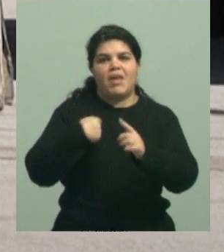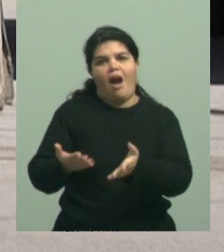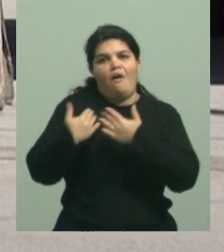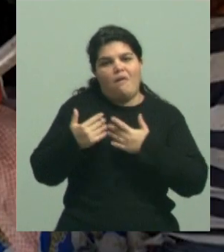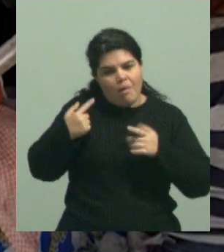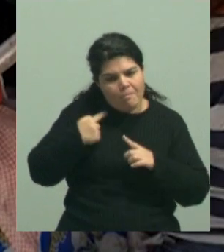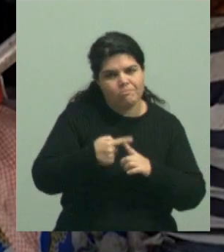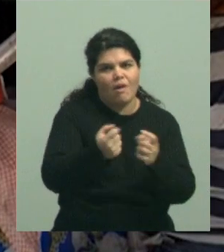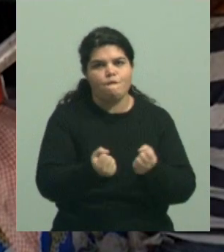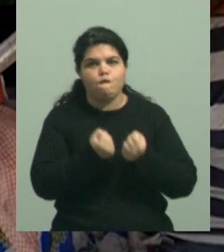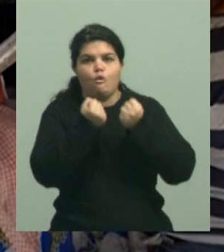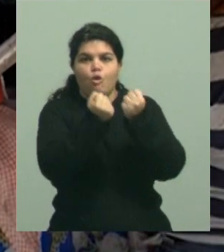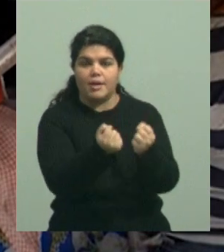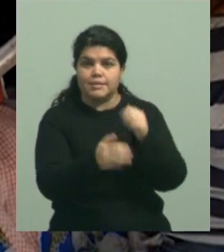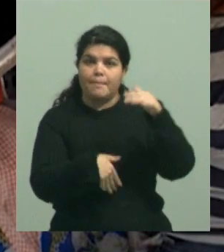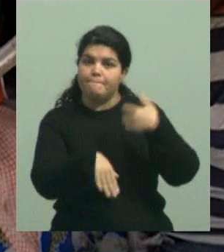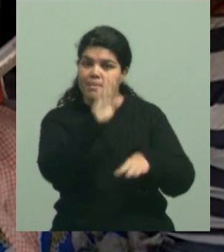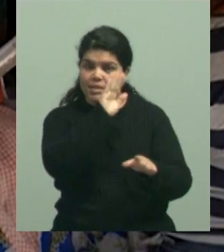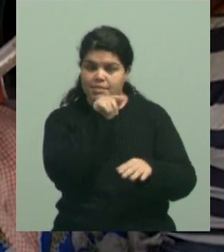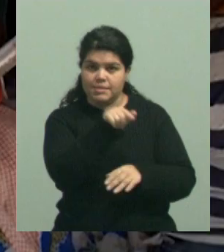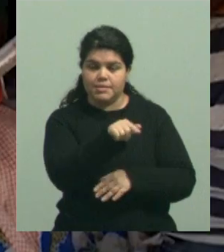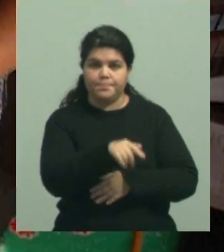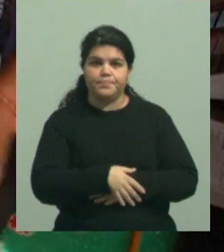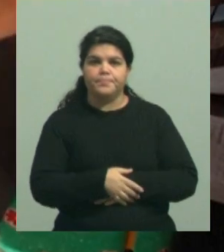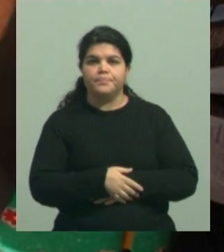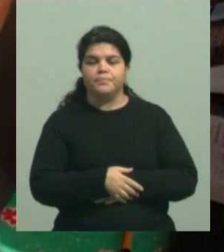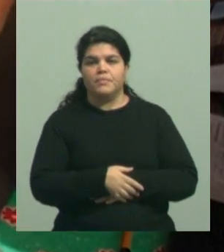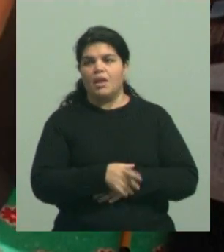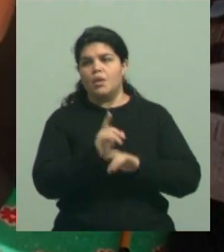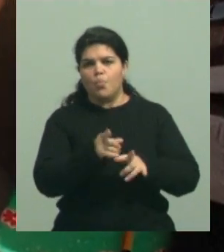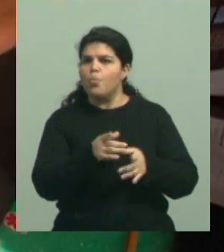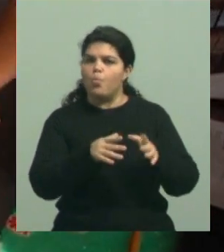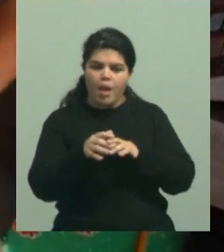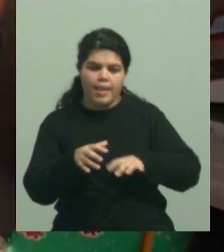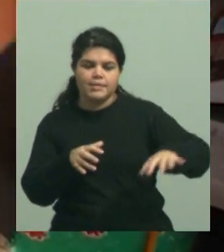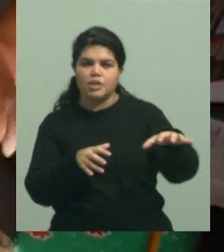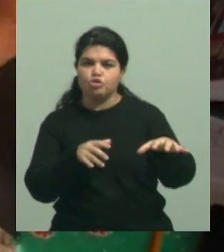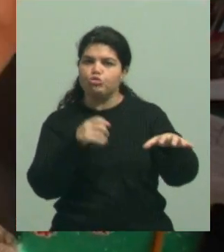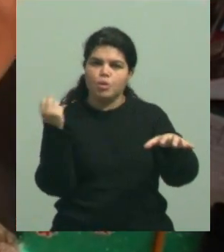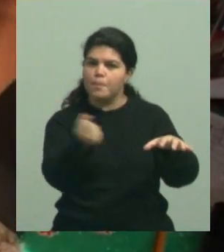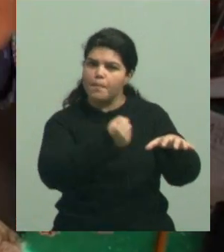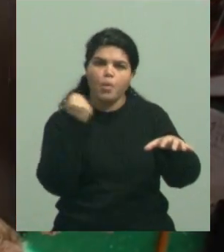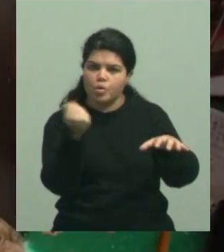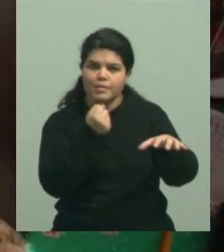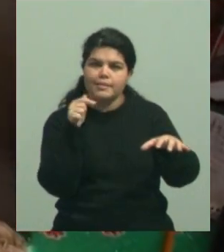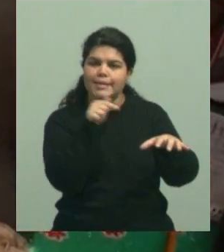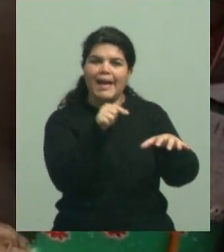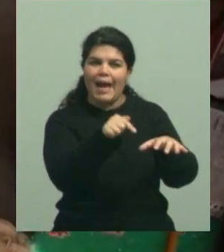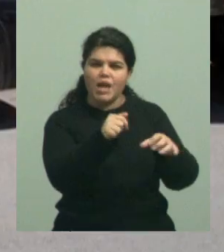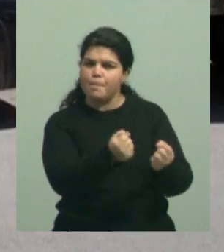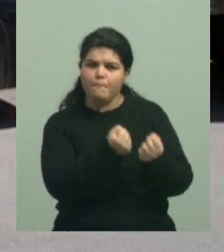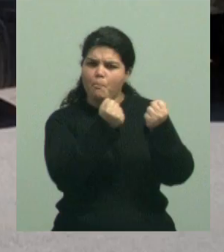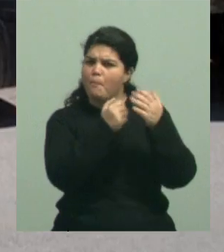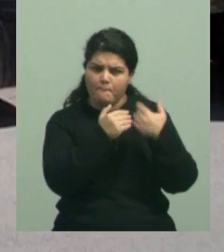y en su momento tenía una referenciabilidad importante en estos sectores, que son, digamos, los sectores donde ha generado un poco más de